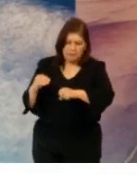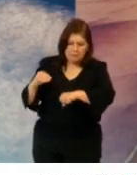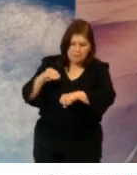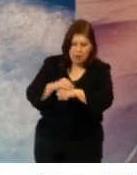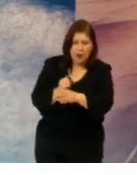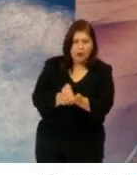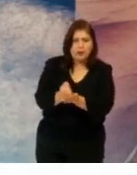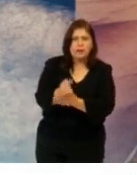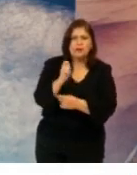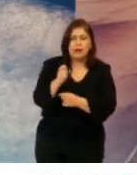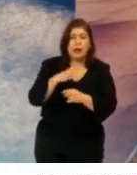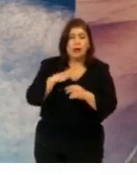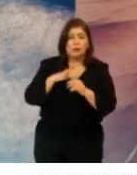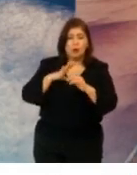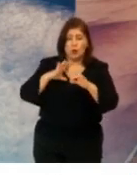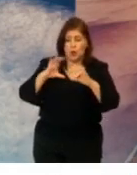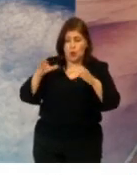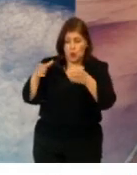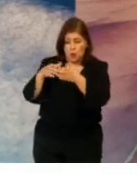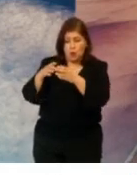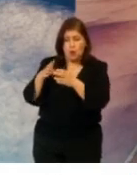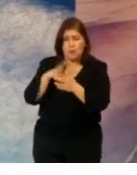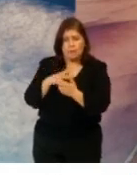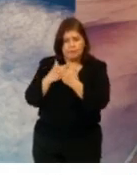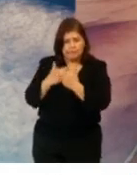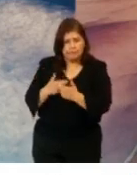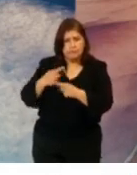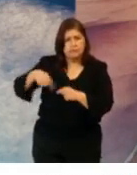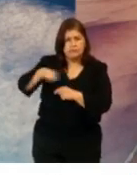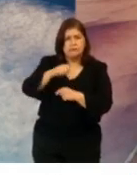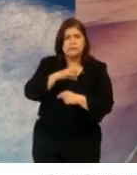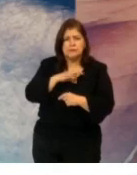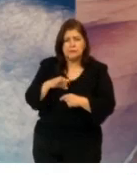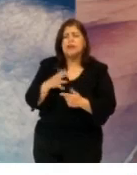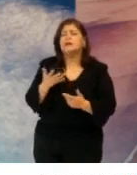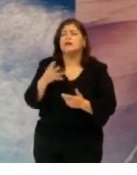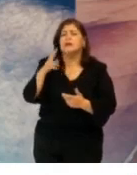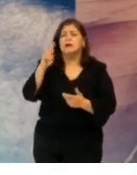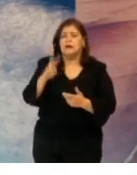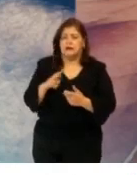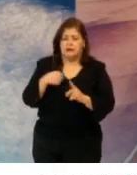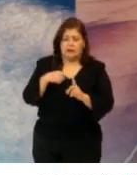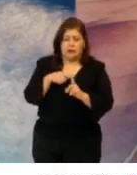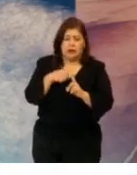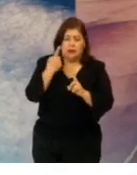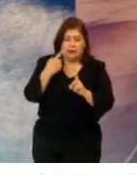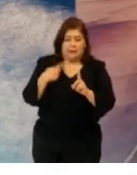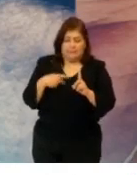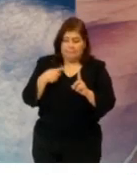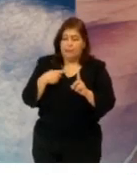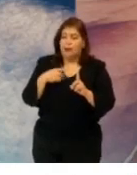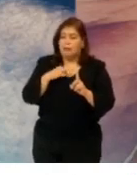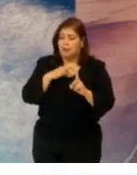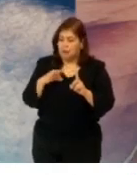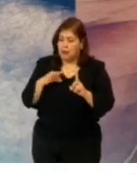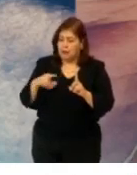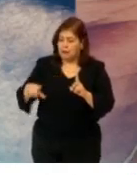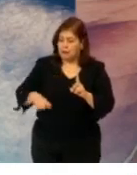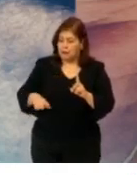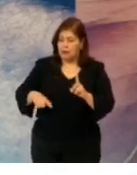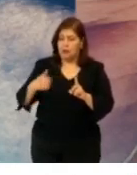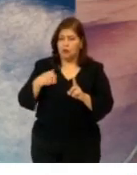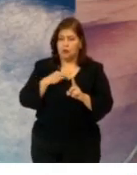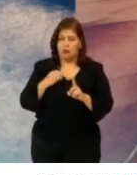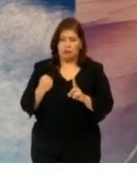a comunidades completas que son lo suficientemente personas para que haya un Estado que pueda como imponer su soberanía